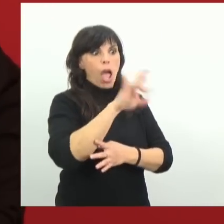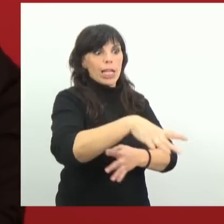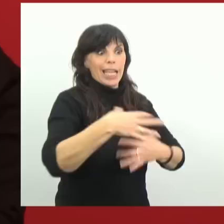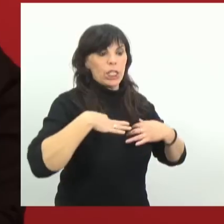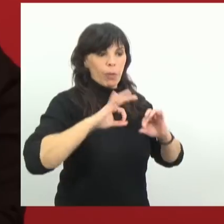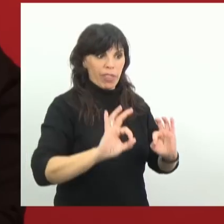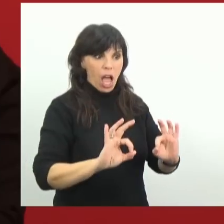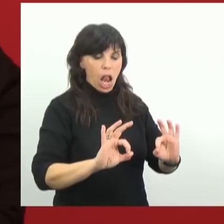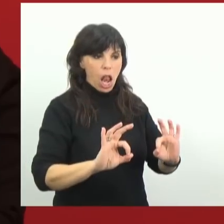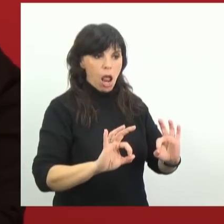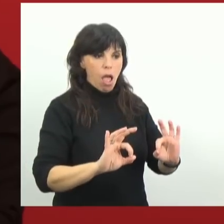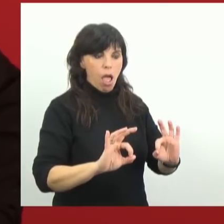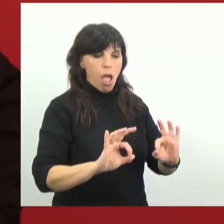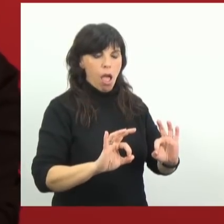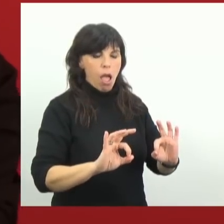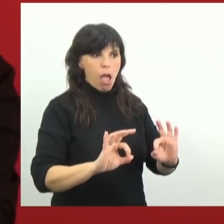¿quién viene? El malo.